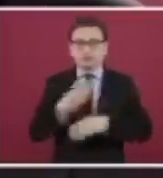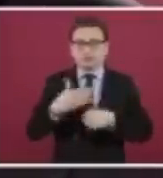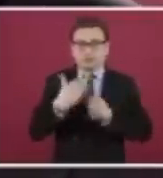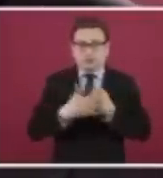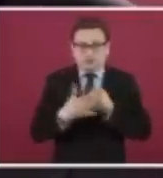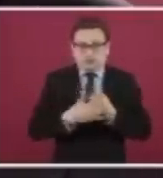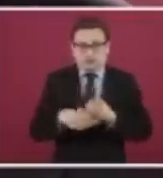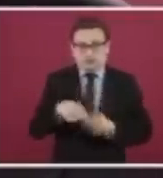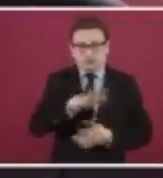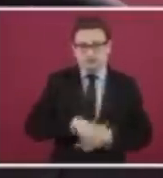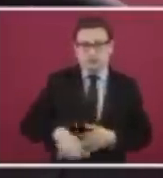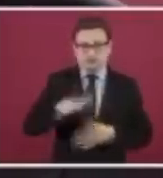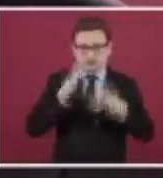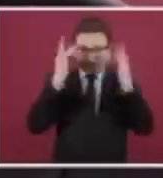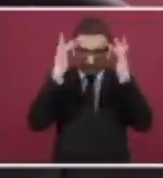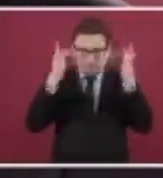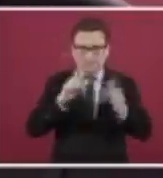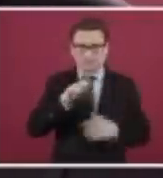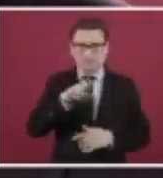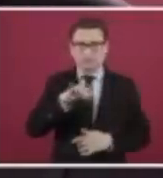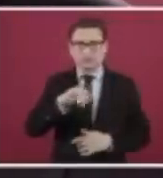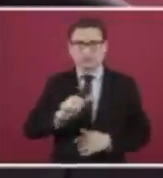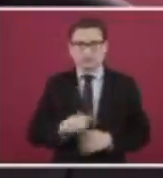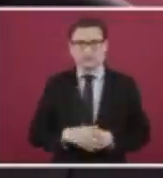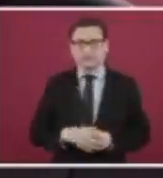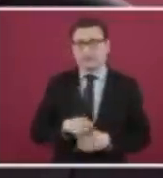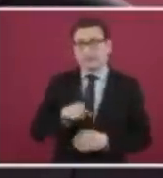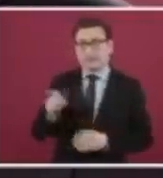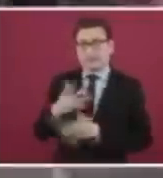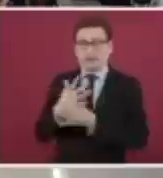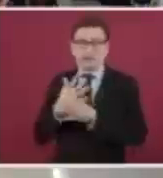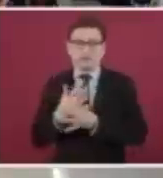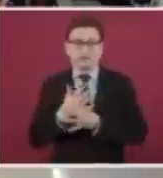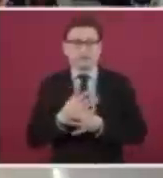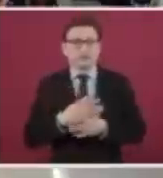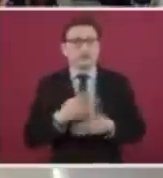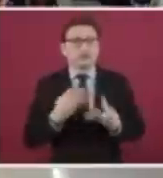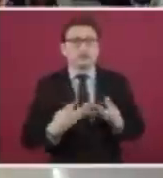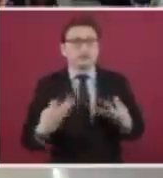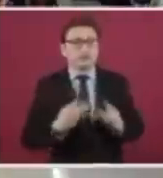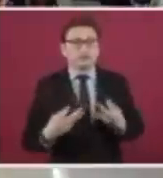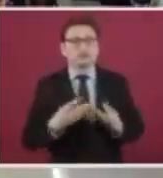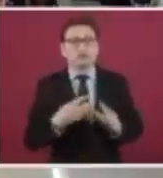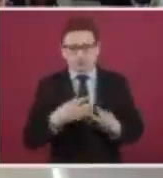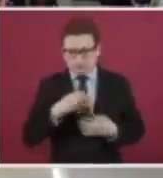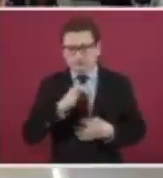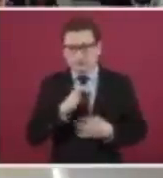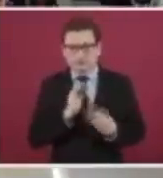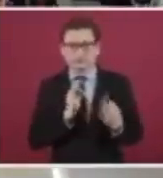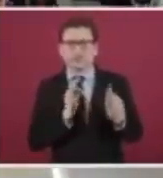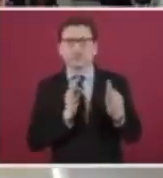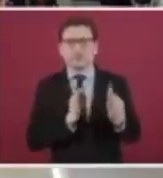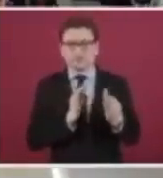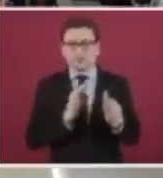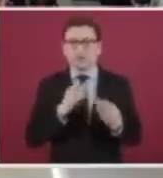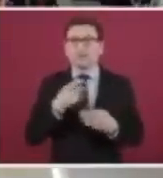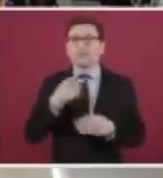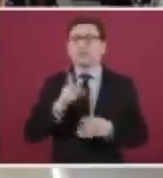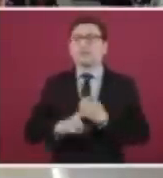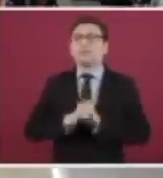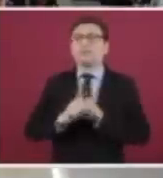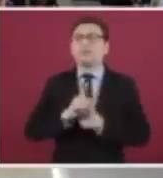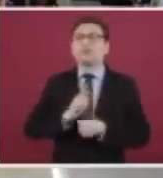base aérea. Ellos han comentado que no es un asunto de tierra, sí colindan directamente, sino que es un asunto de